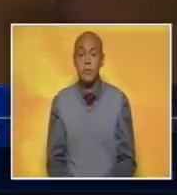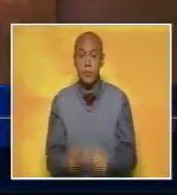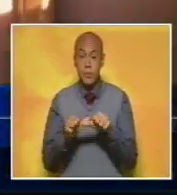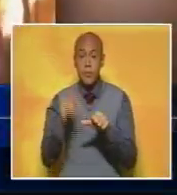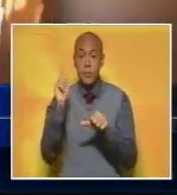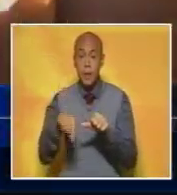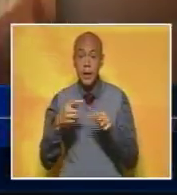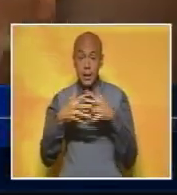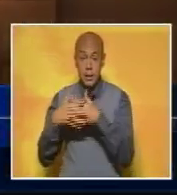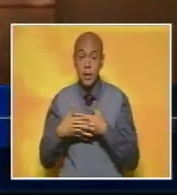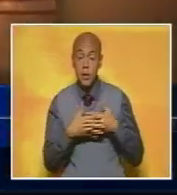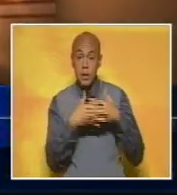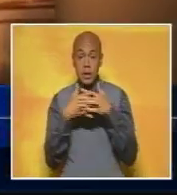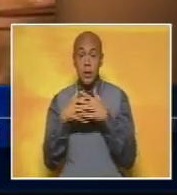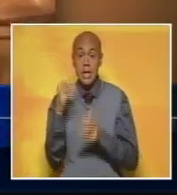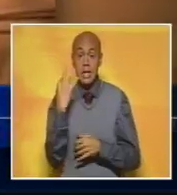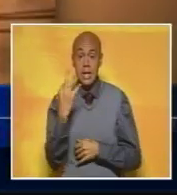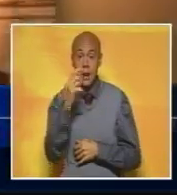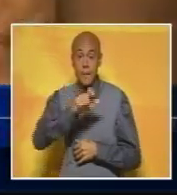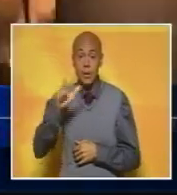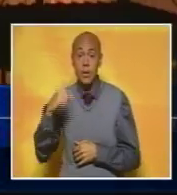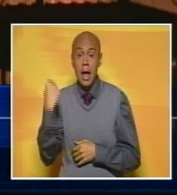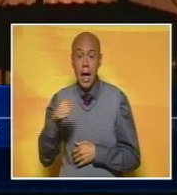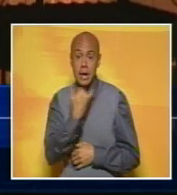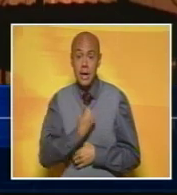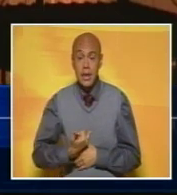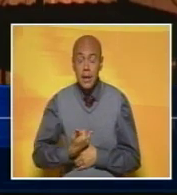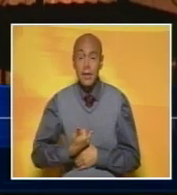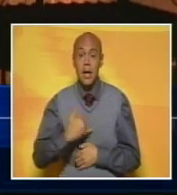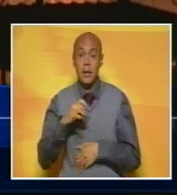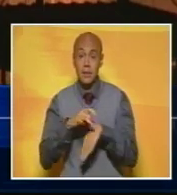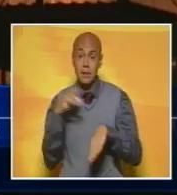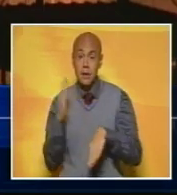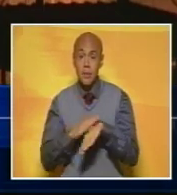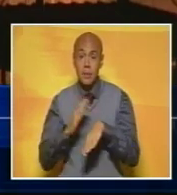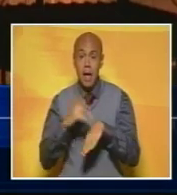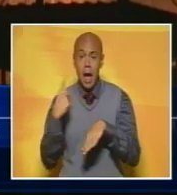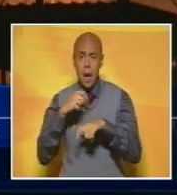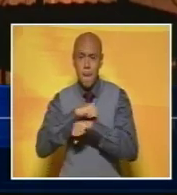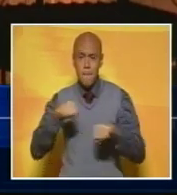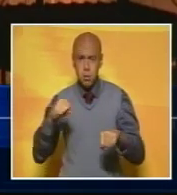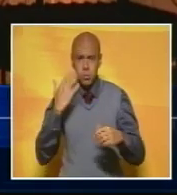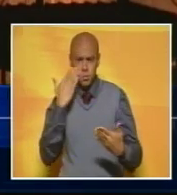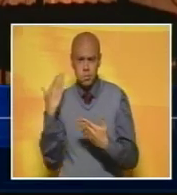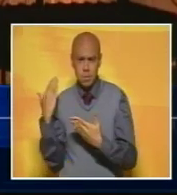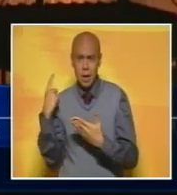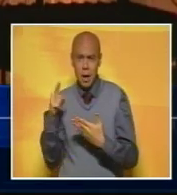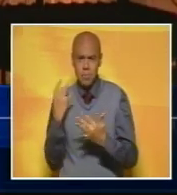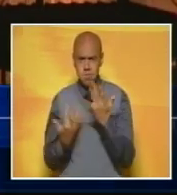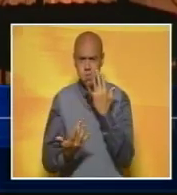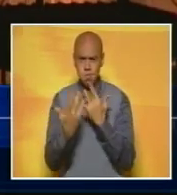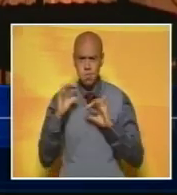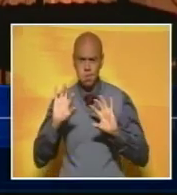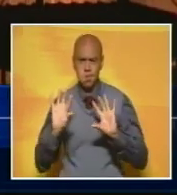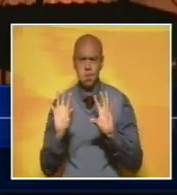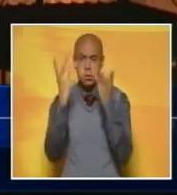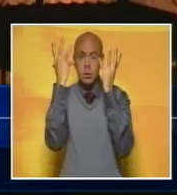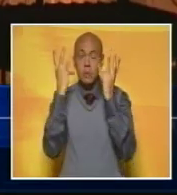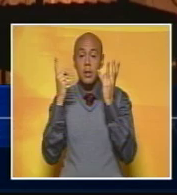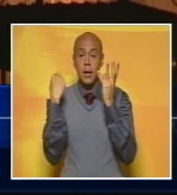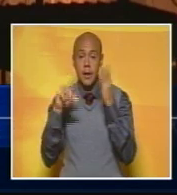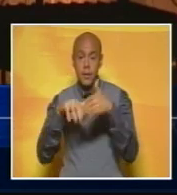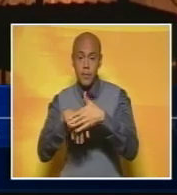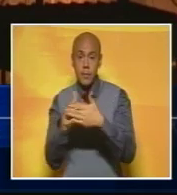Continuamos en Estados Unidos. Al menos 3 personas resultaron heridas leves tras una gran explosión y un posterior incendio registrados en la madrugada en